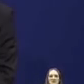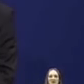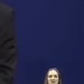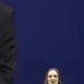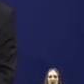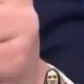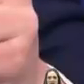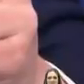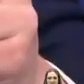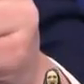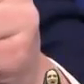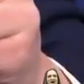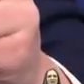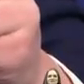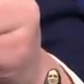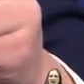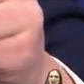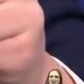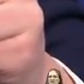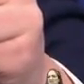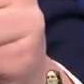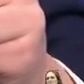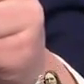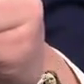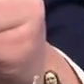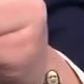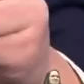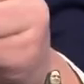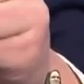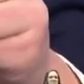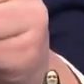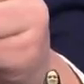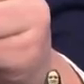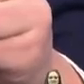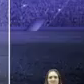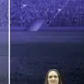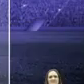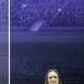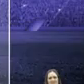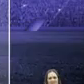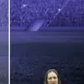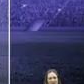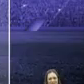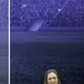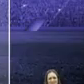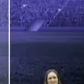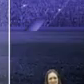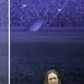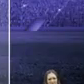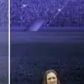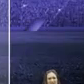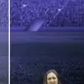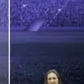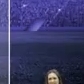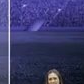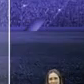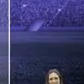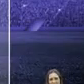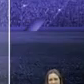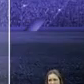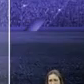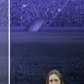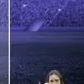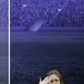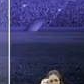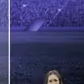emparejaron con el Bayern Múnich. Cuando finalizó el sorteo del Atlético de Madrid, se pronunció en su cuenta de Twitter: Estamos en conversaciones con UEFA para pedir